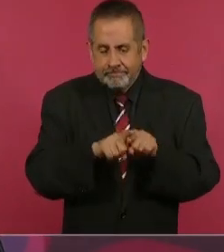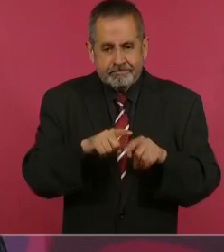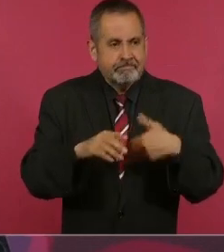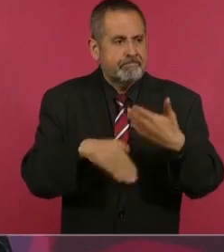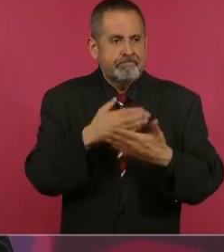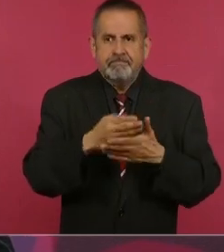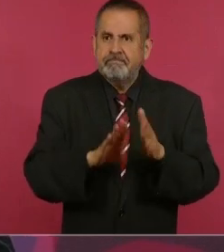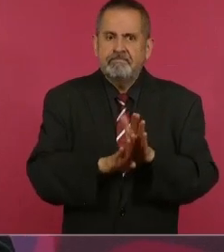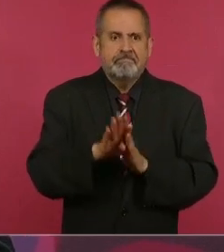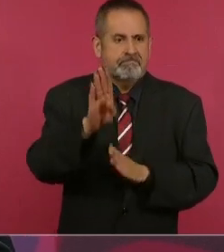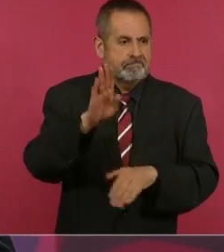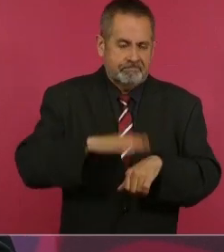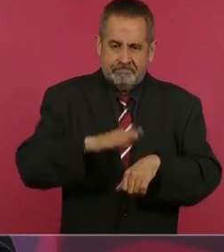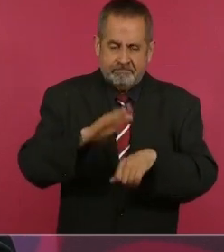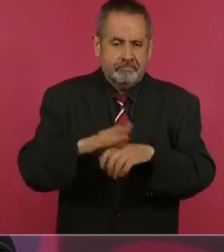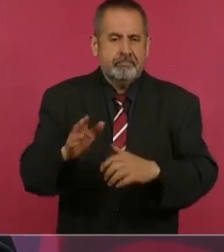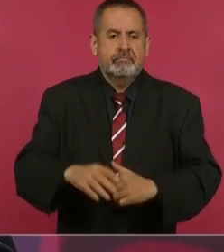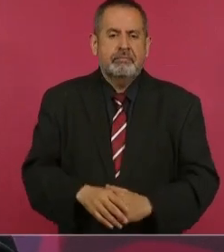a incrementarse.